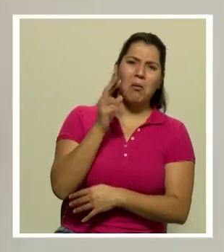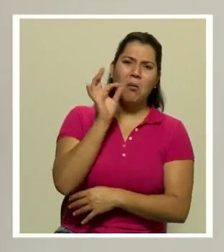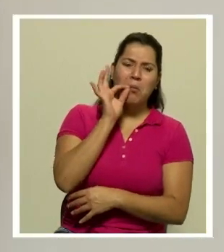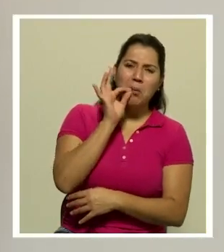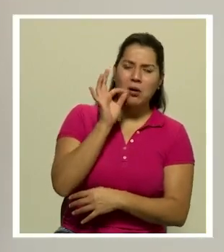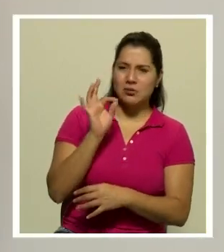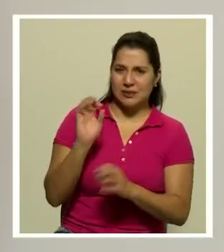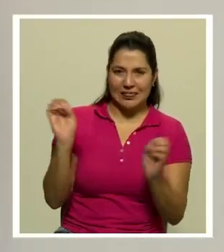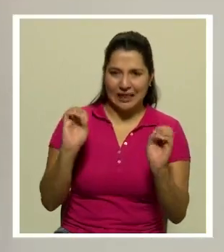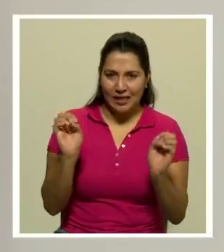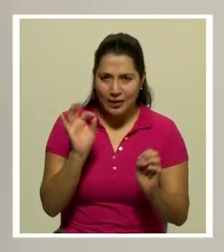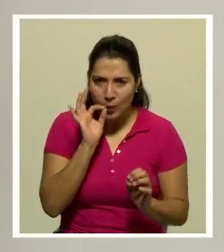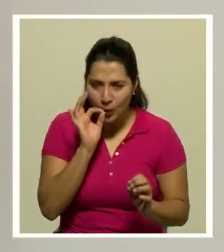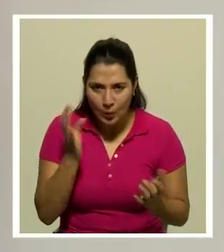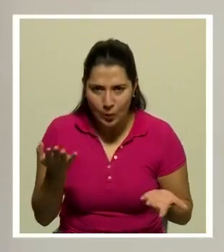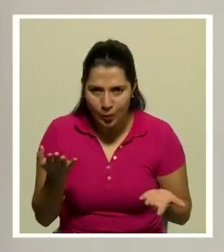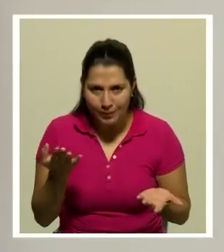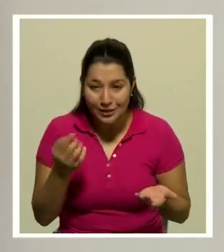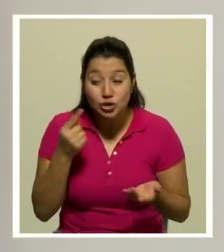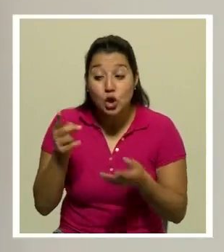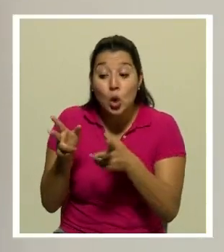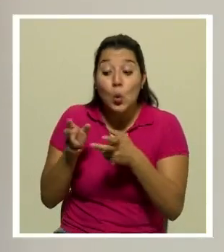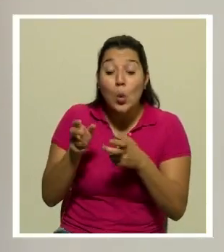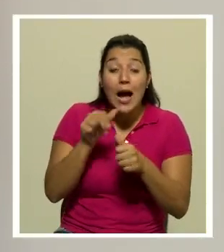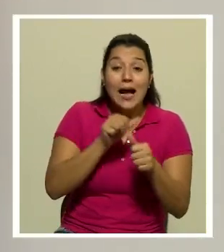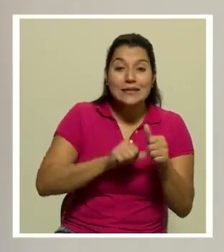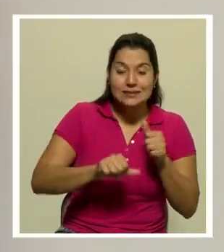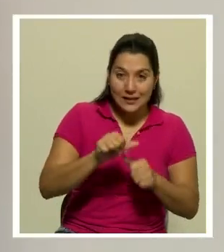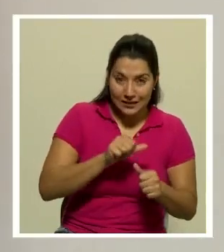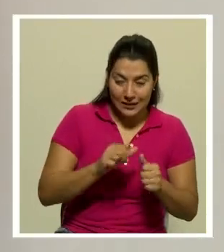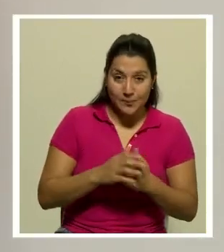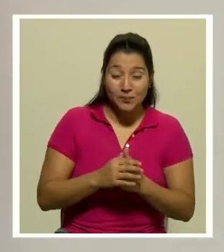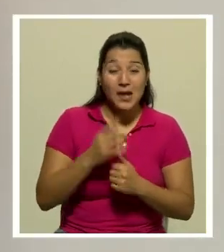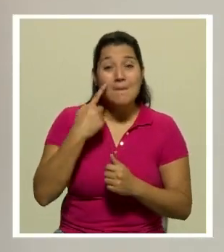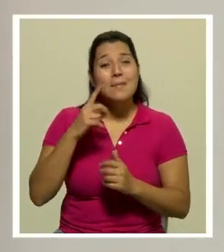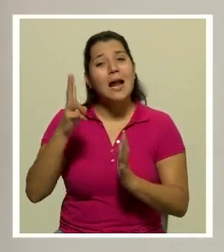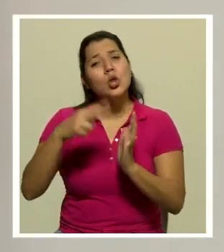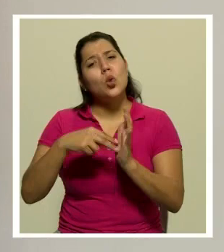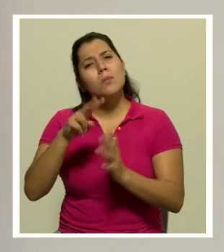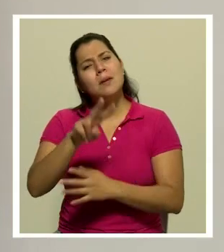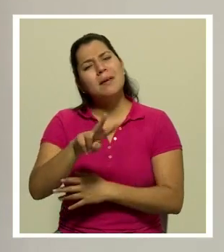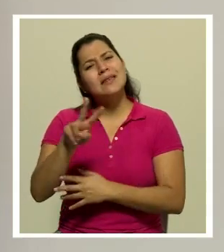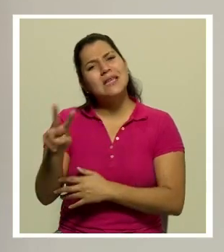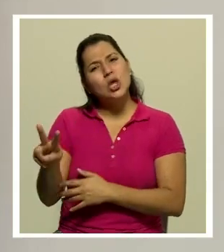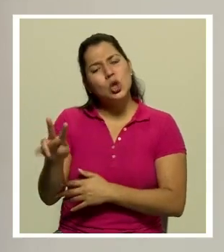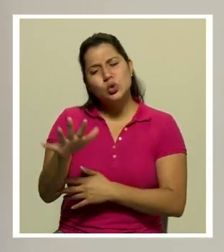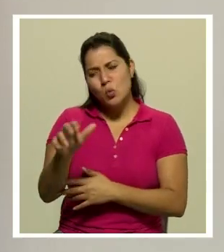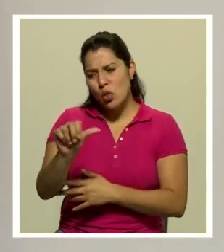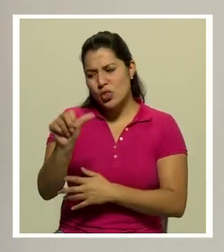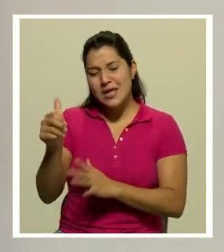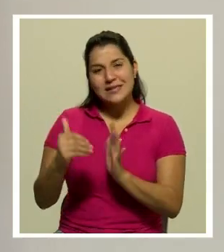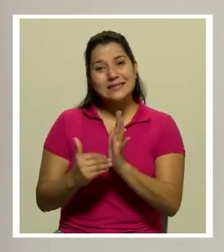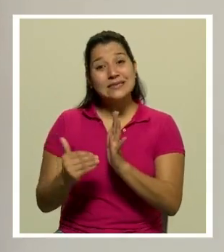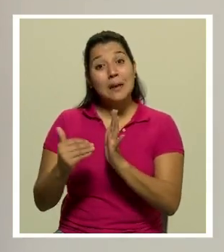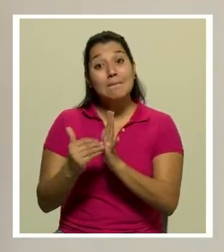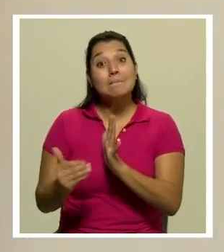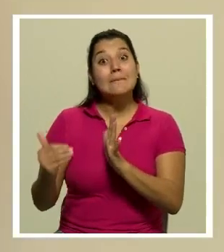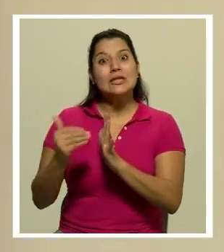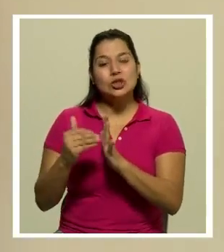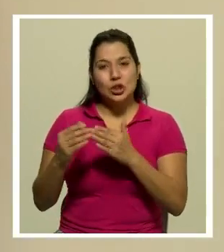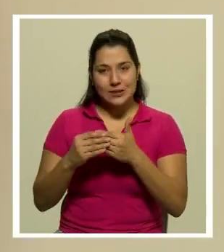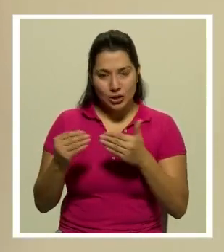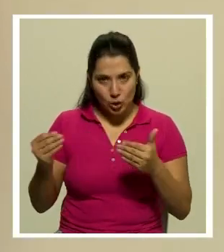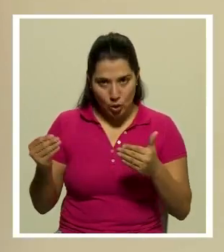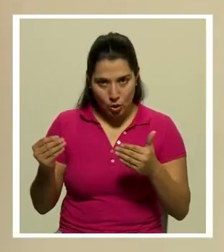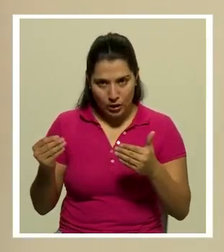El estudio que tiene la demanda para el 2022 era aproximadamente de 10 billones de dólares. Digamos